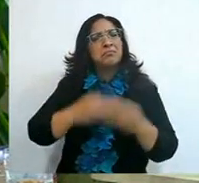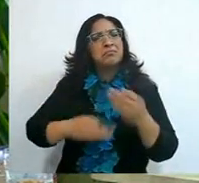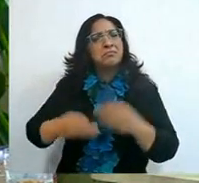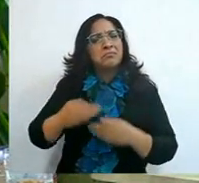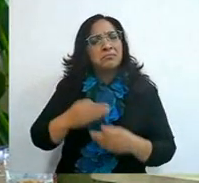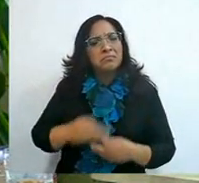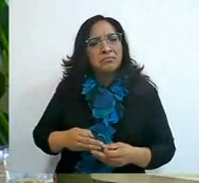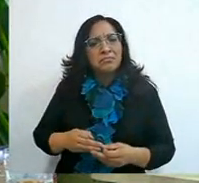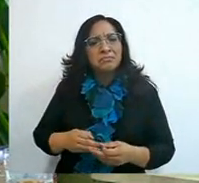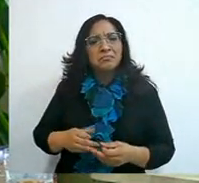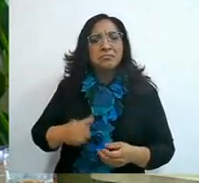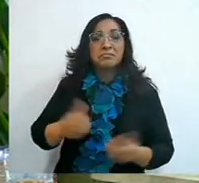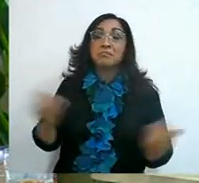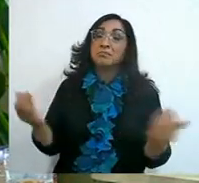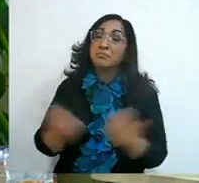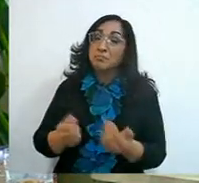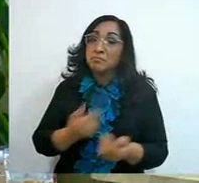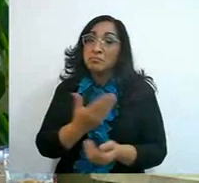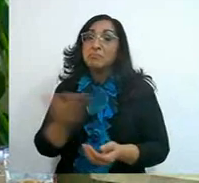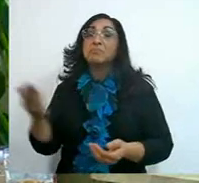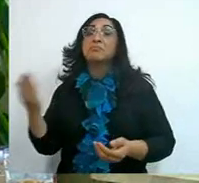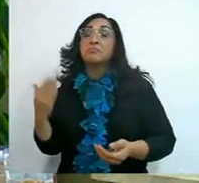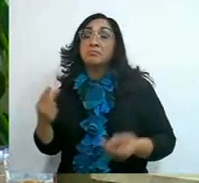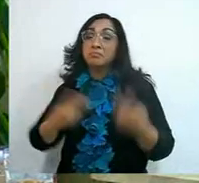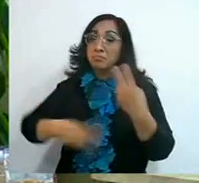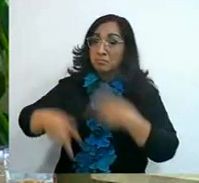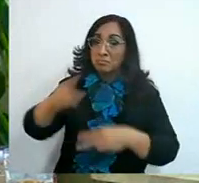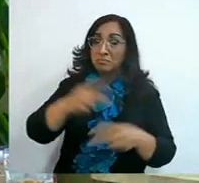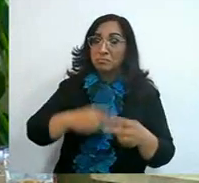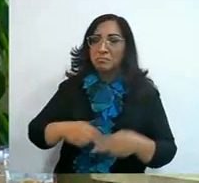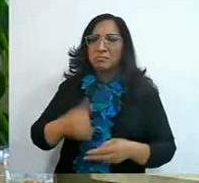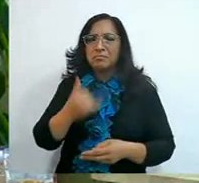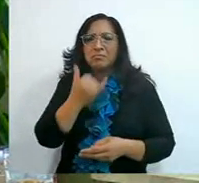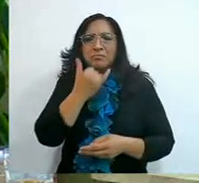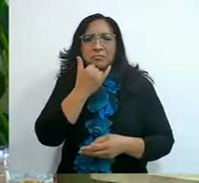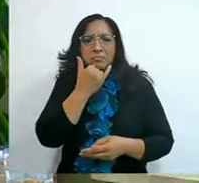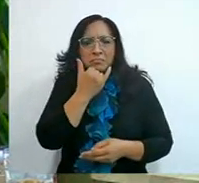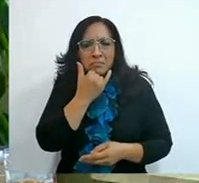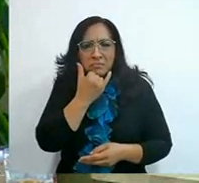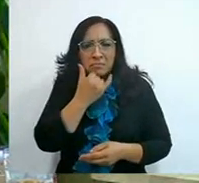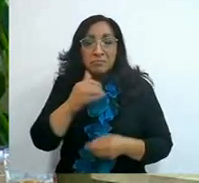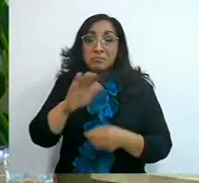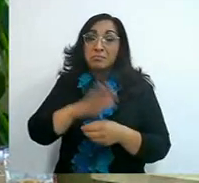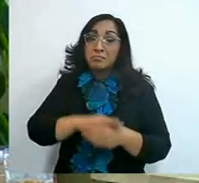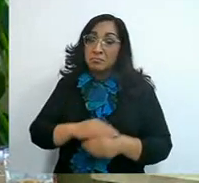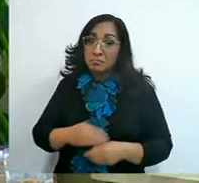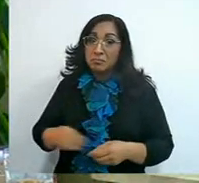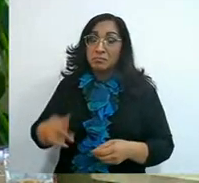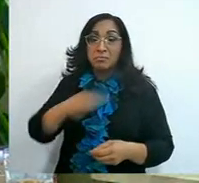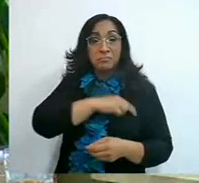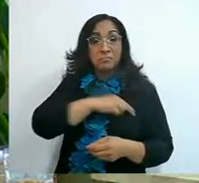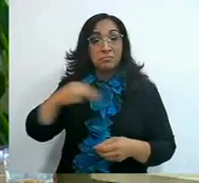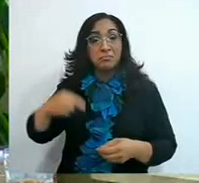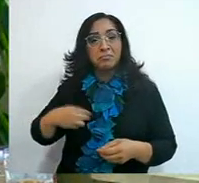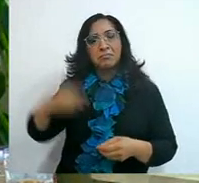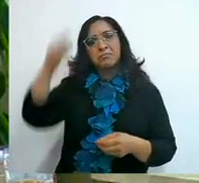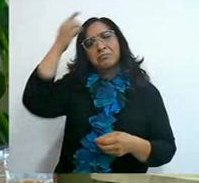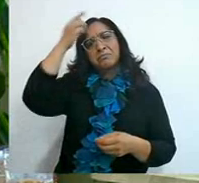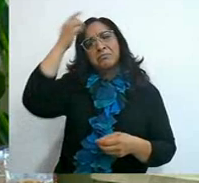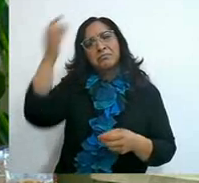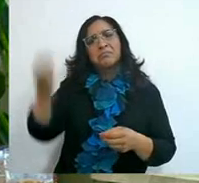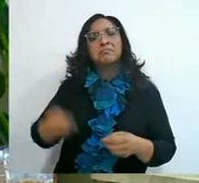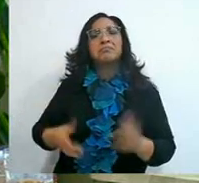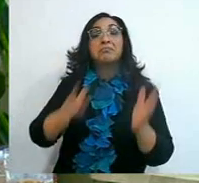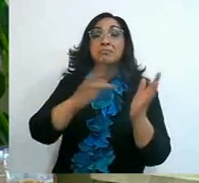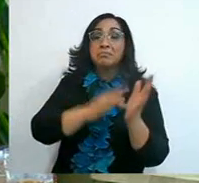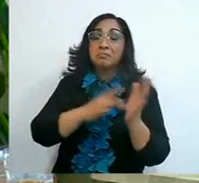vez en ignorancia hicimos, y viene el perdón a través de nuestro Señor Jesucristo. Así que